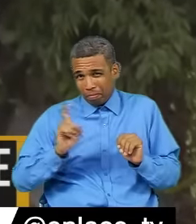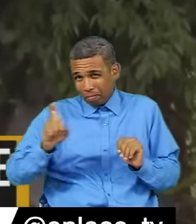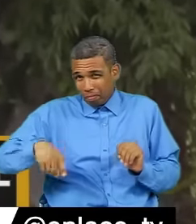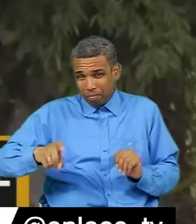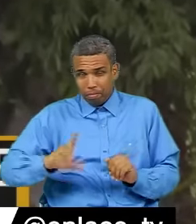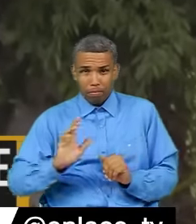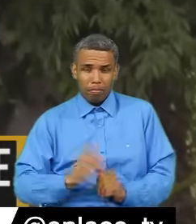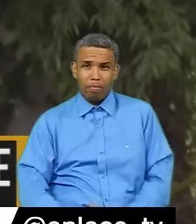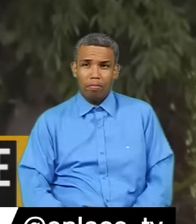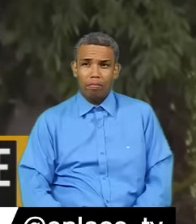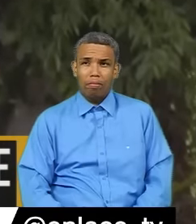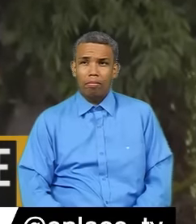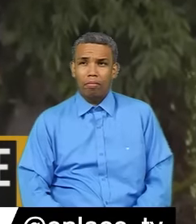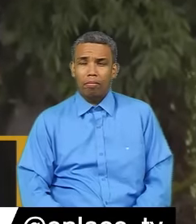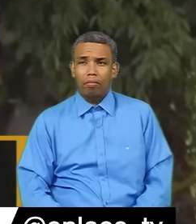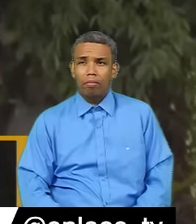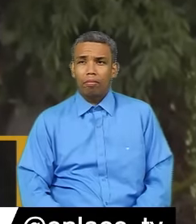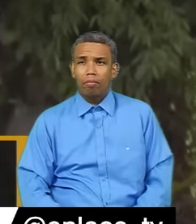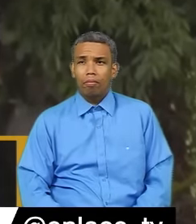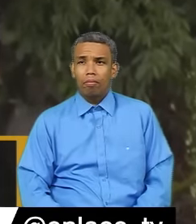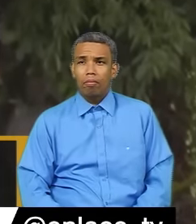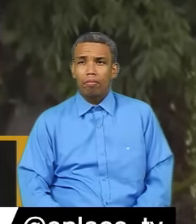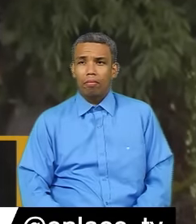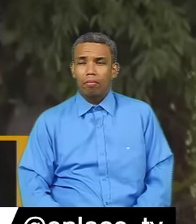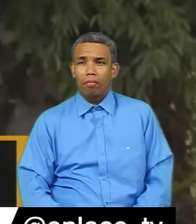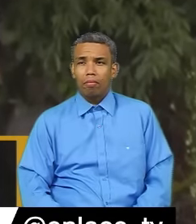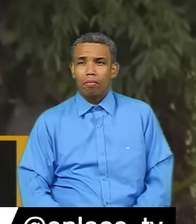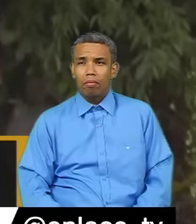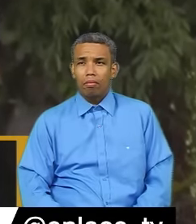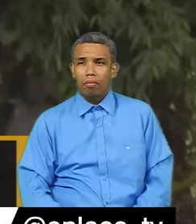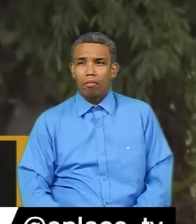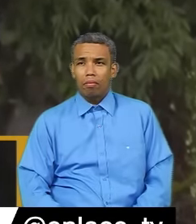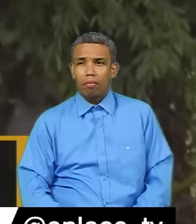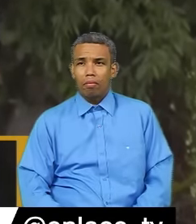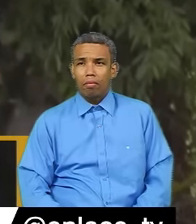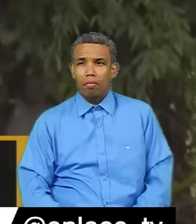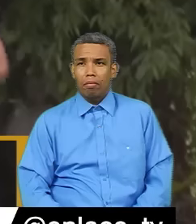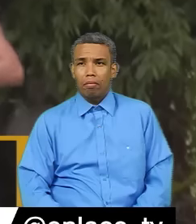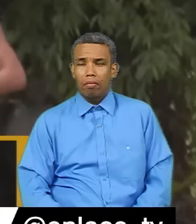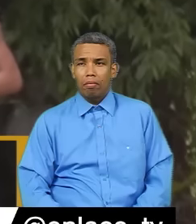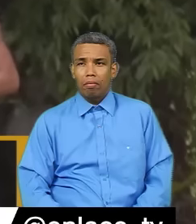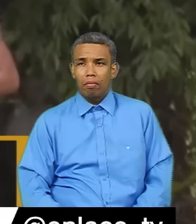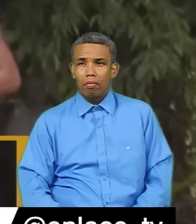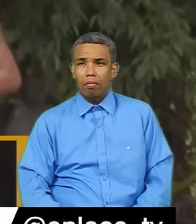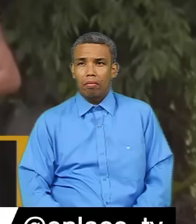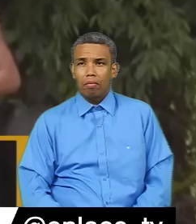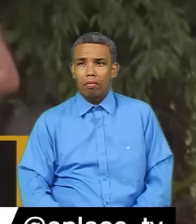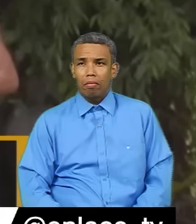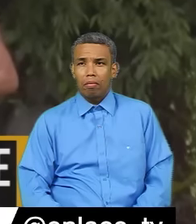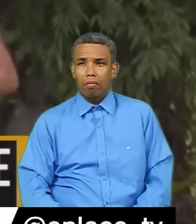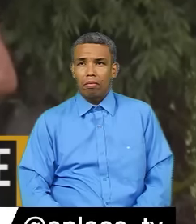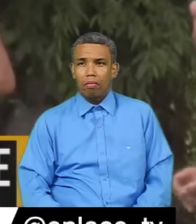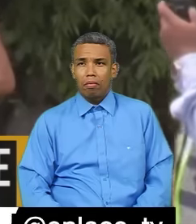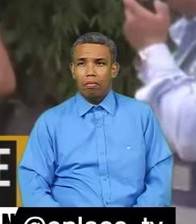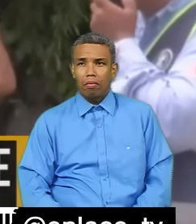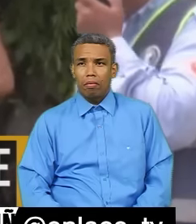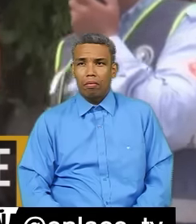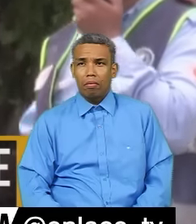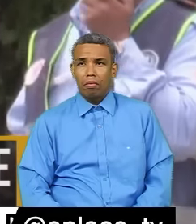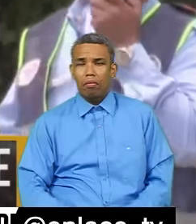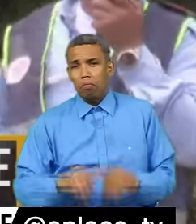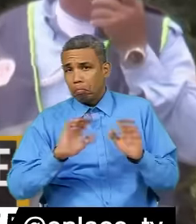ya el tránsito municipal asume las diligencias, ellos realizan su procedimiento, los ponen a